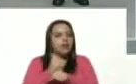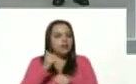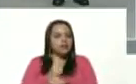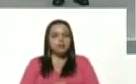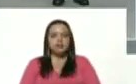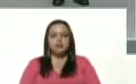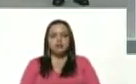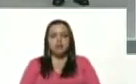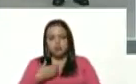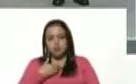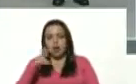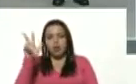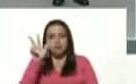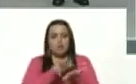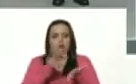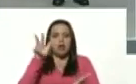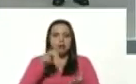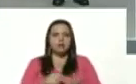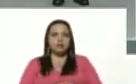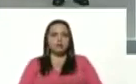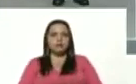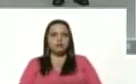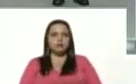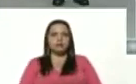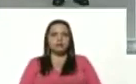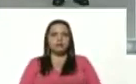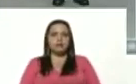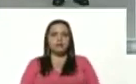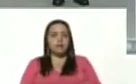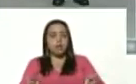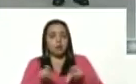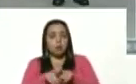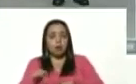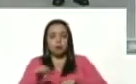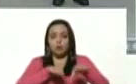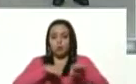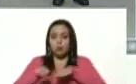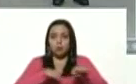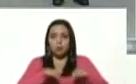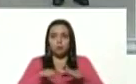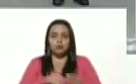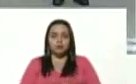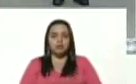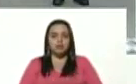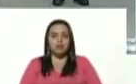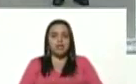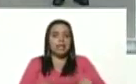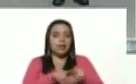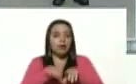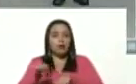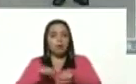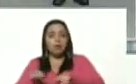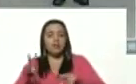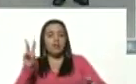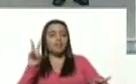he aprobado, así como los jueves, son los jueves de